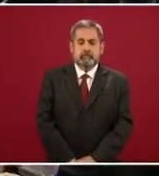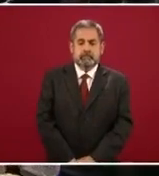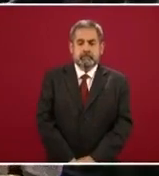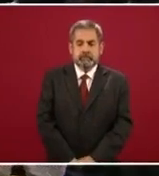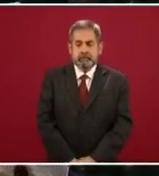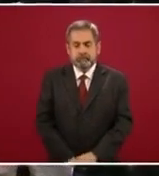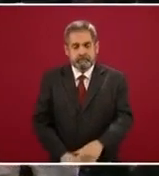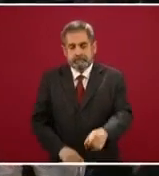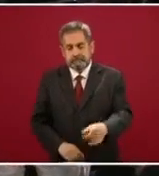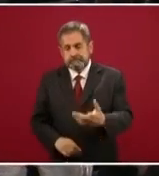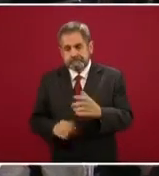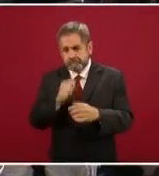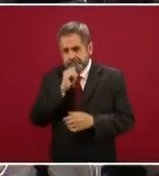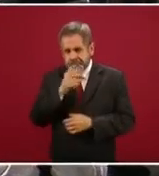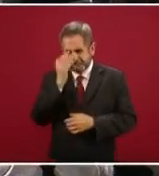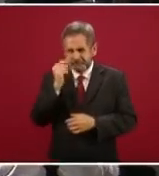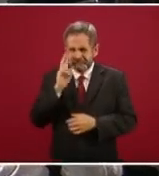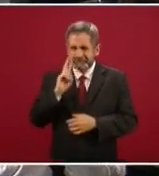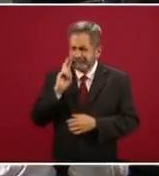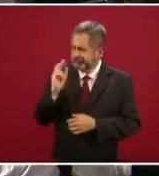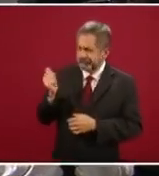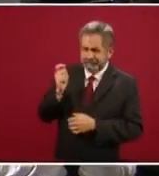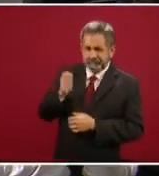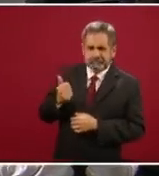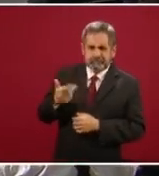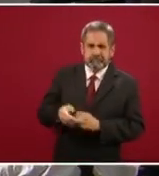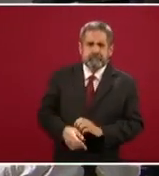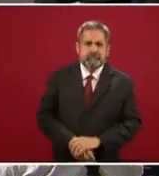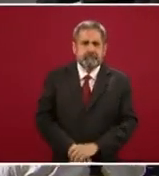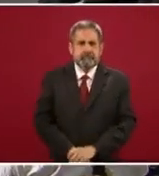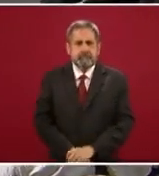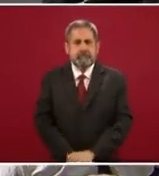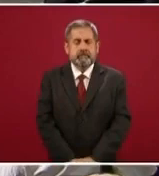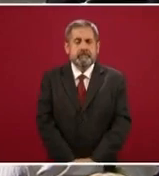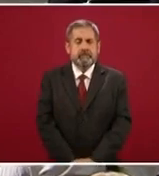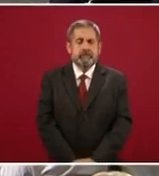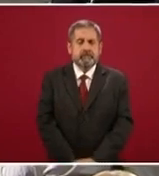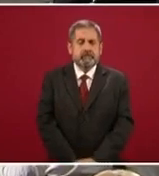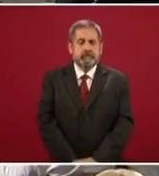No tengo las… A ver, sí, aquí está.